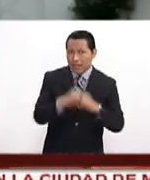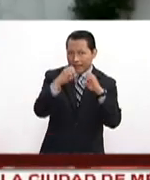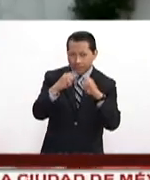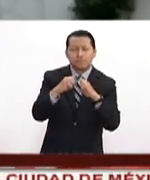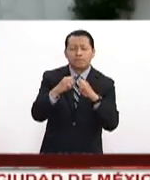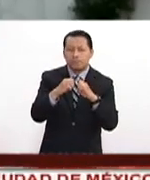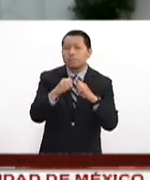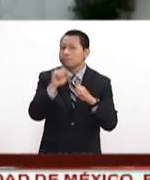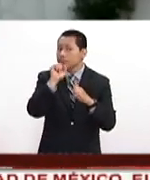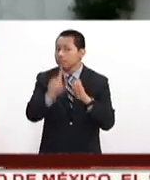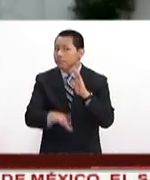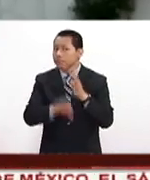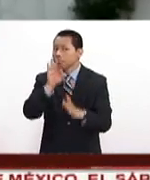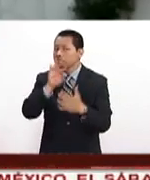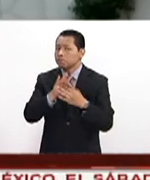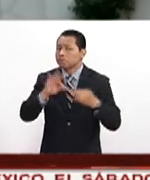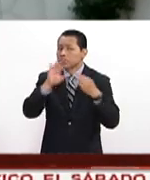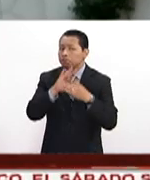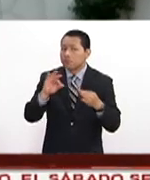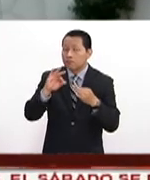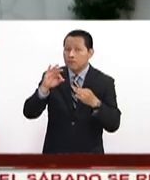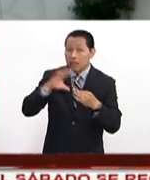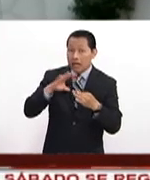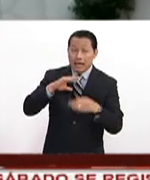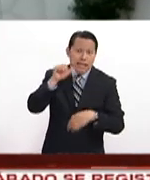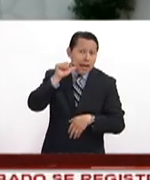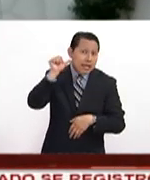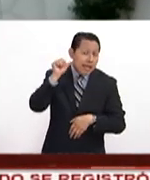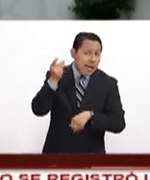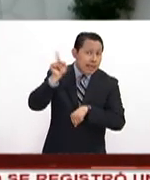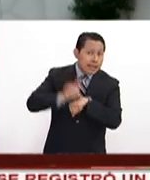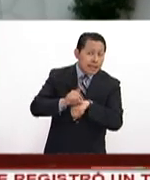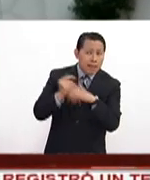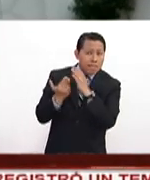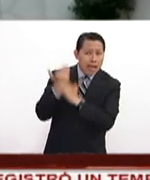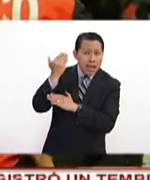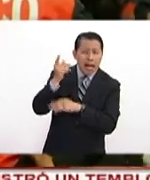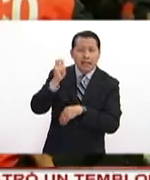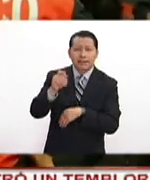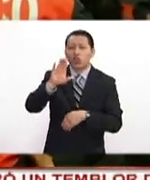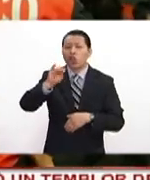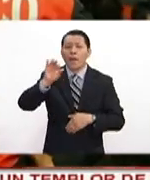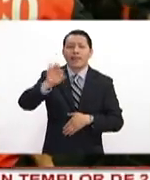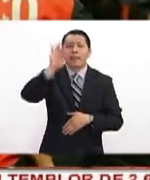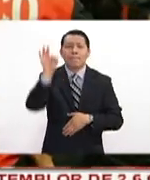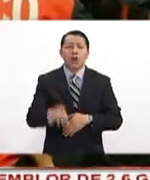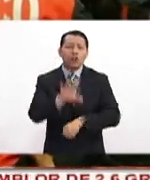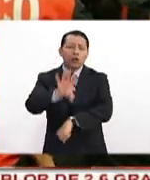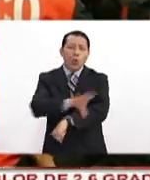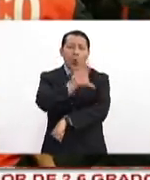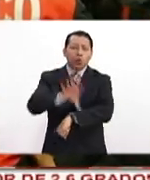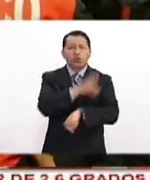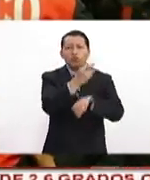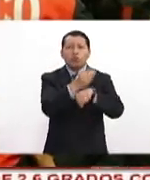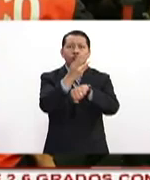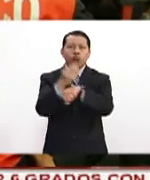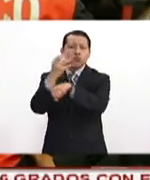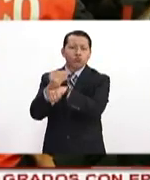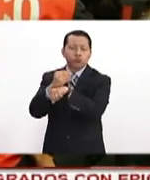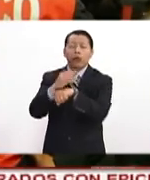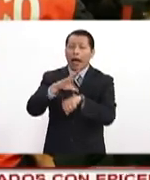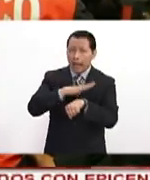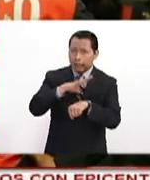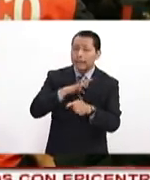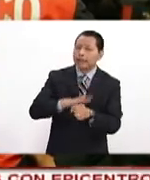que resaltó que hasta la mañana del día de ayer se restablecía el 90% de energía eléctrica, porque en